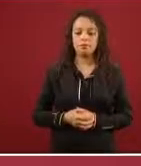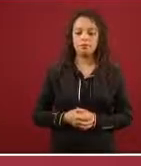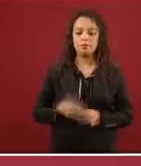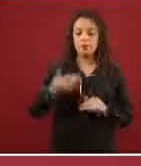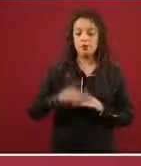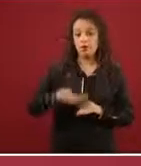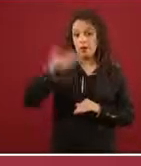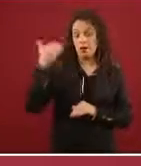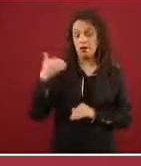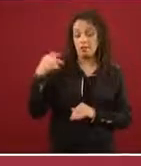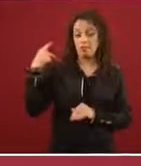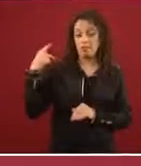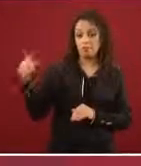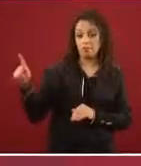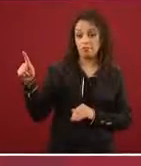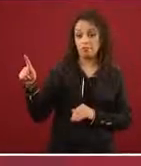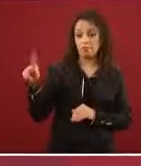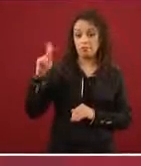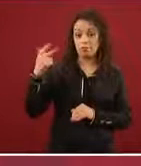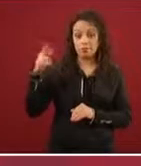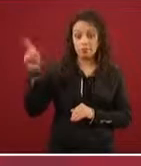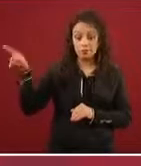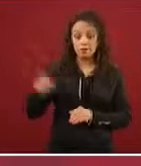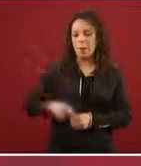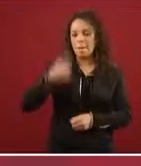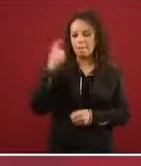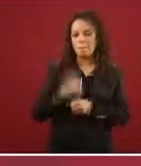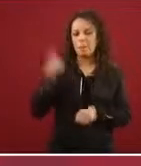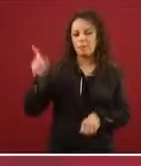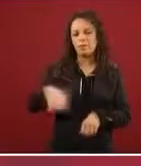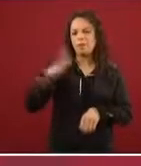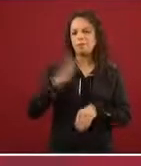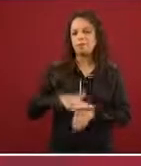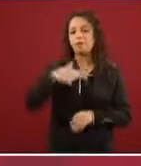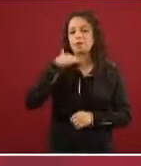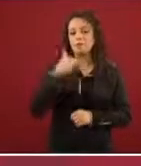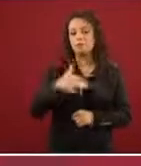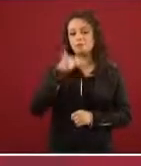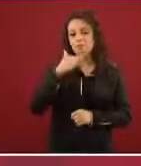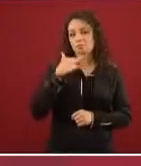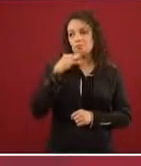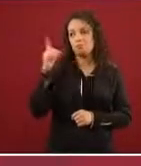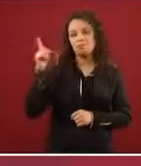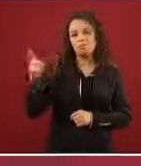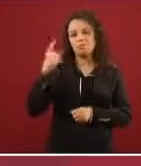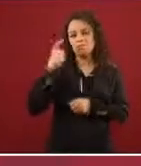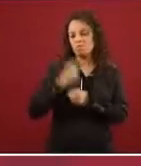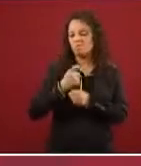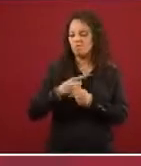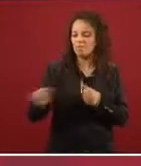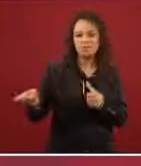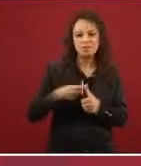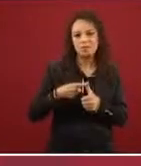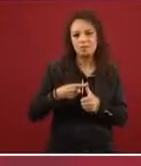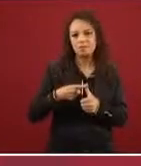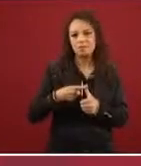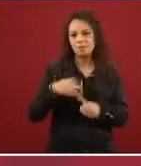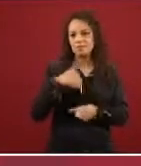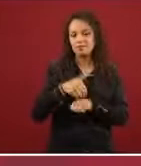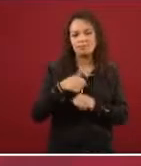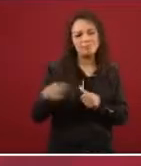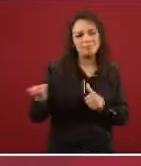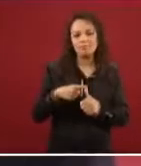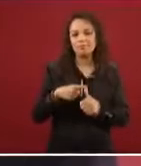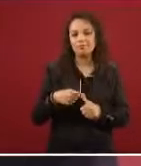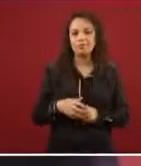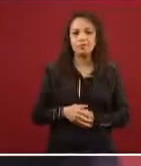el que más propiciaba la corrupción, era la fuente principal de corrupción, el